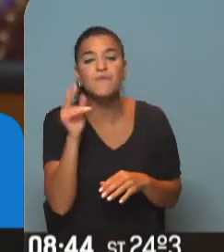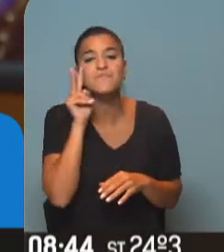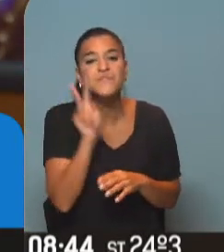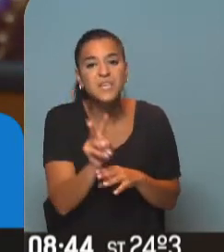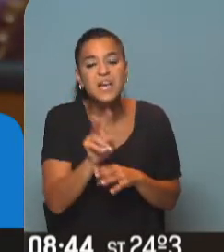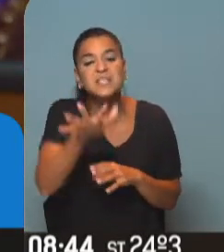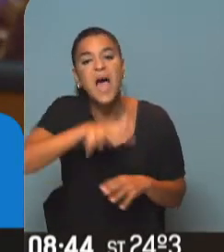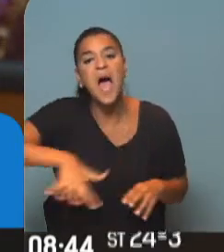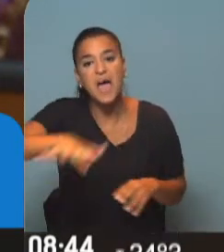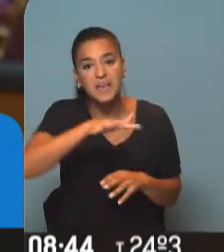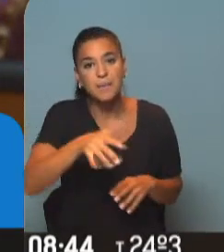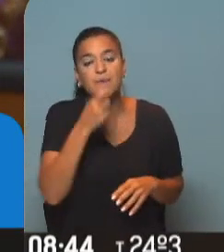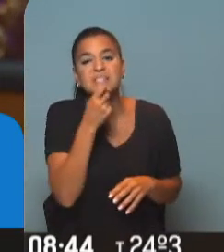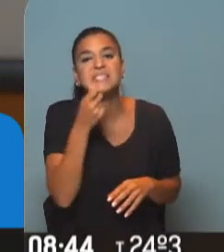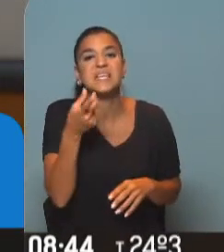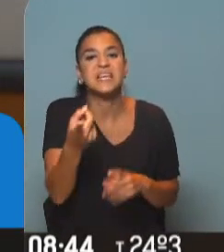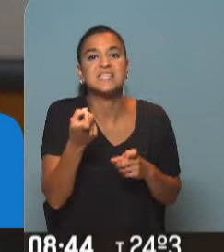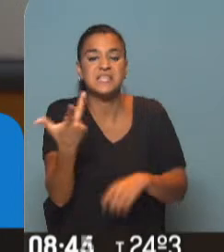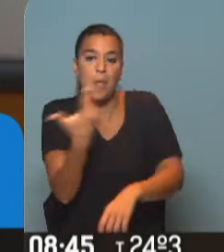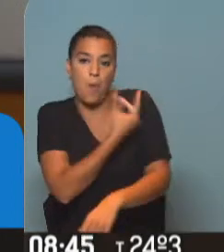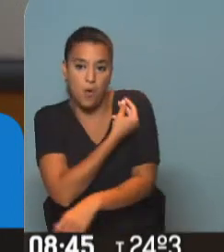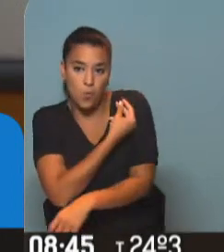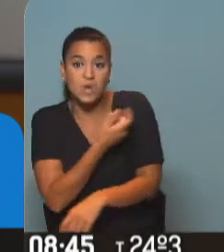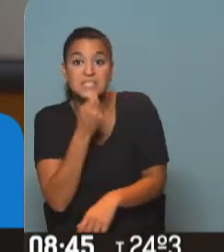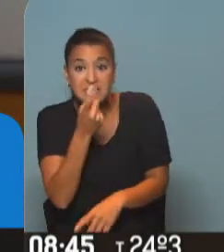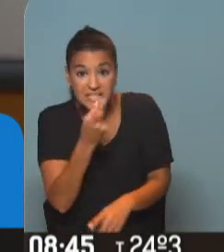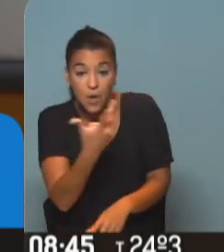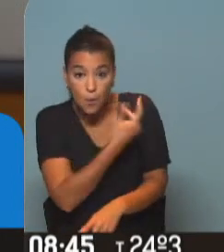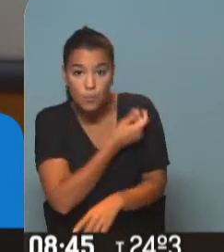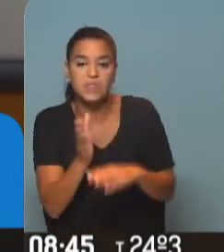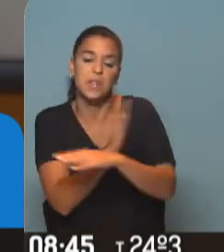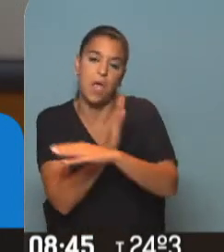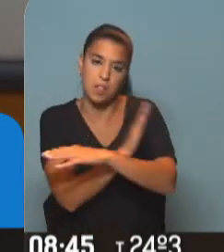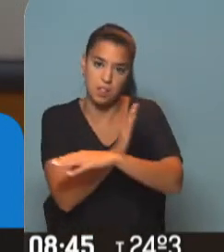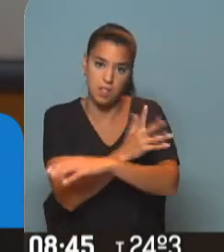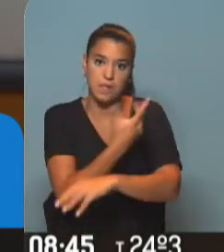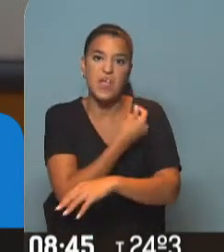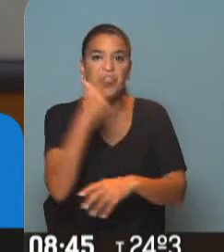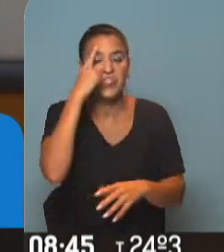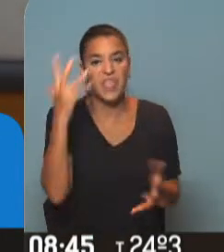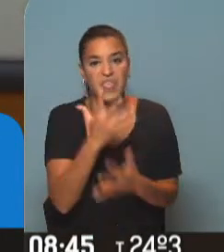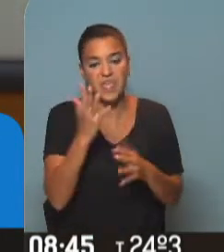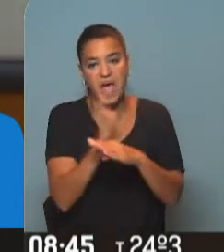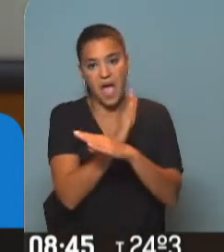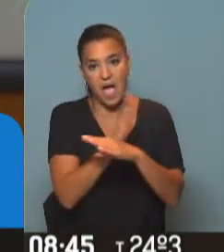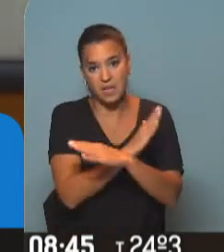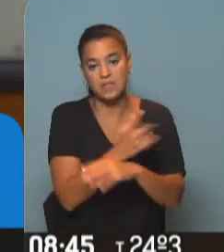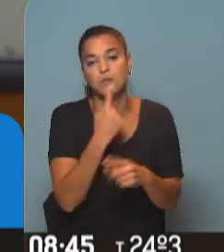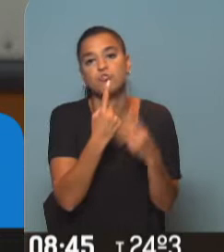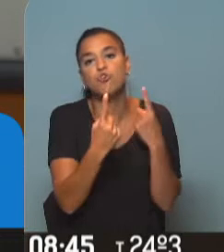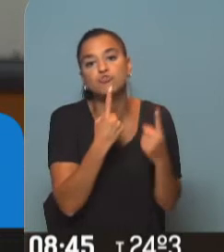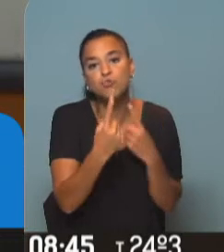qué área viajan para ver si necesitan la vacuna y si es así hay que vacunarse con tiempo digamos por lo menos 10 días antes y lo ideal es hacer una consulta